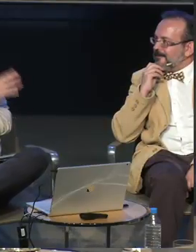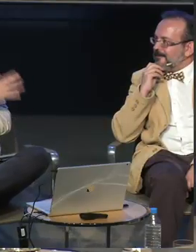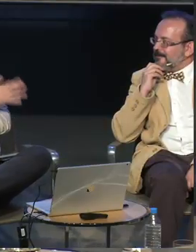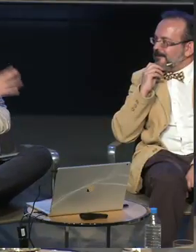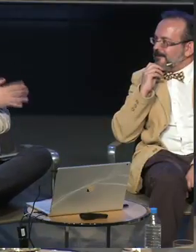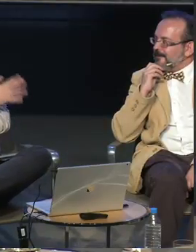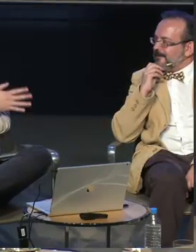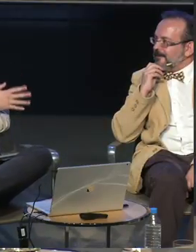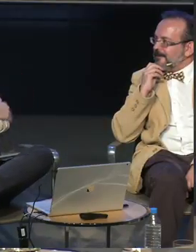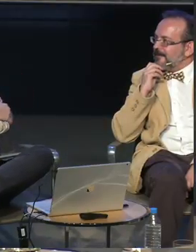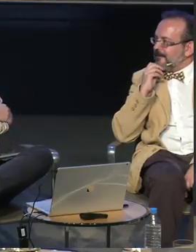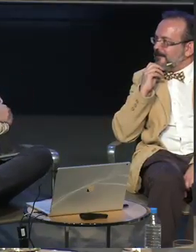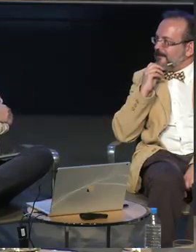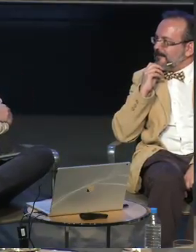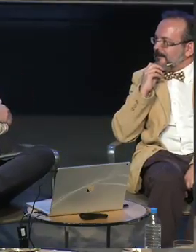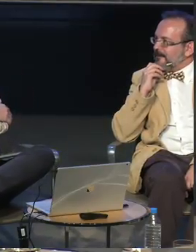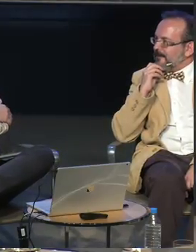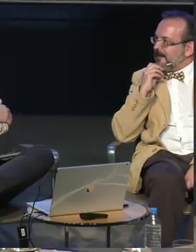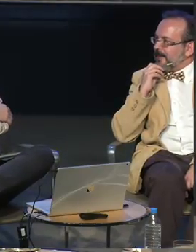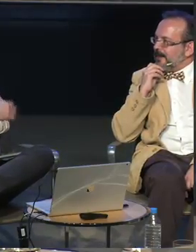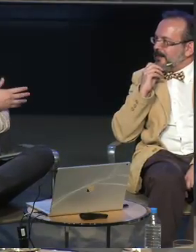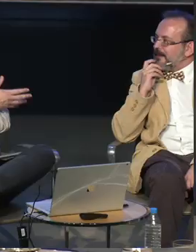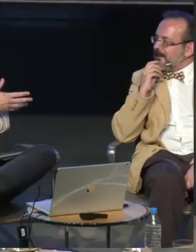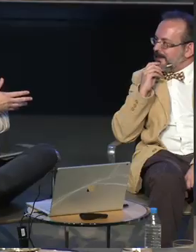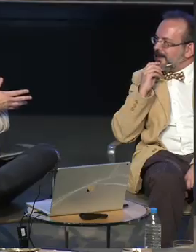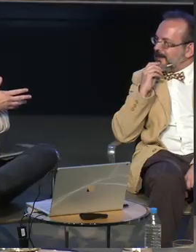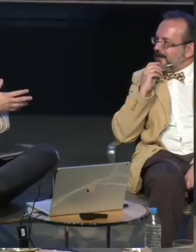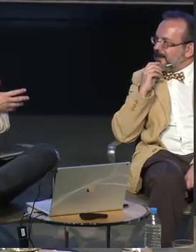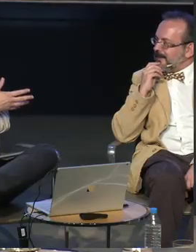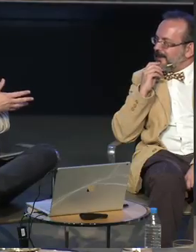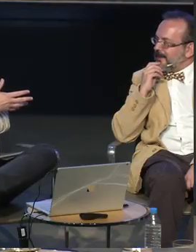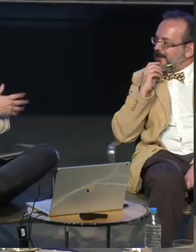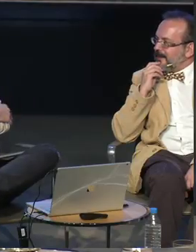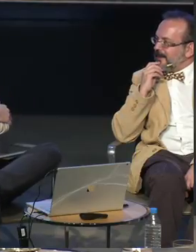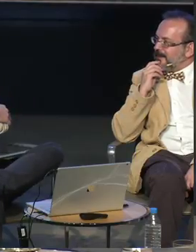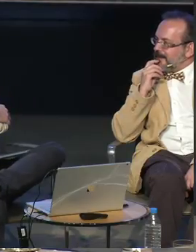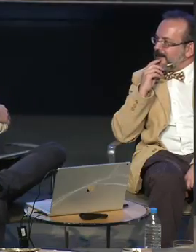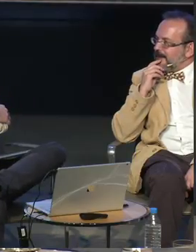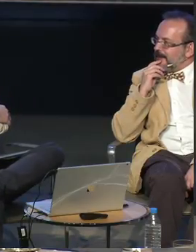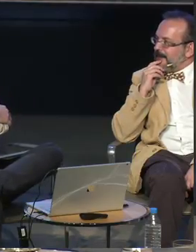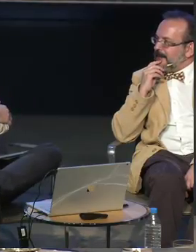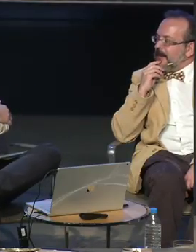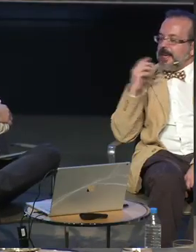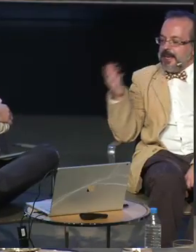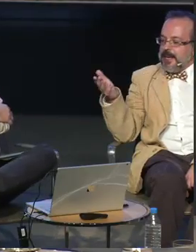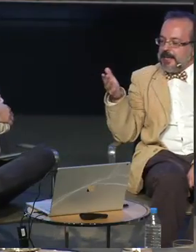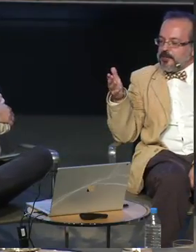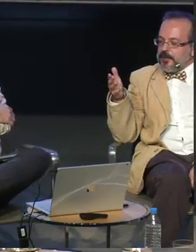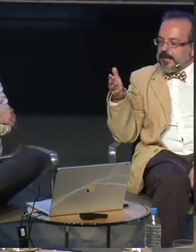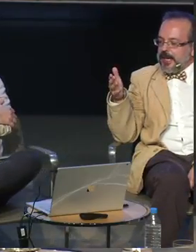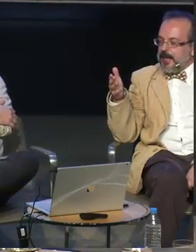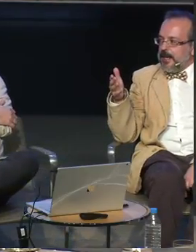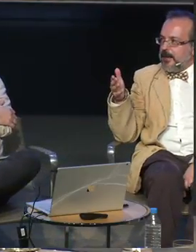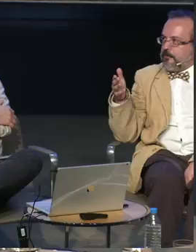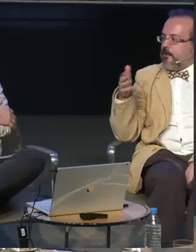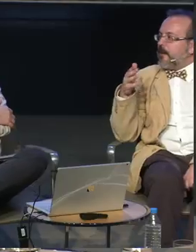sistema más adaptado, mejor adaptado para el nicho ecológico que ocupa. Y todos utilizan trampas, todos utilizan representaciones de la realidad. Y el hecho